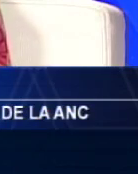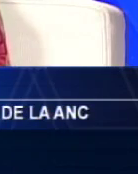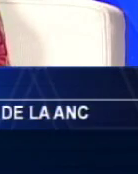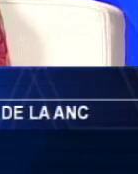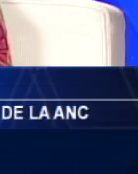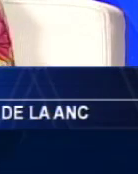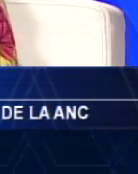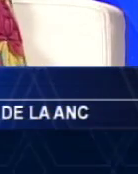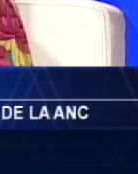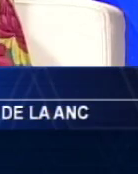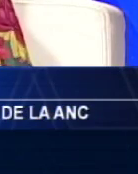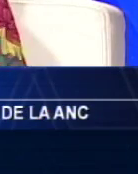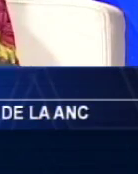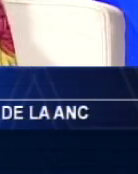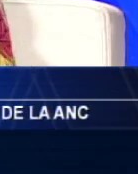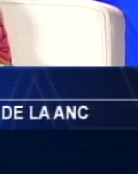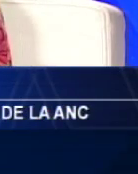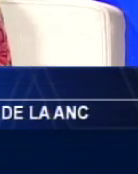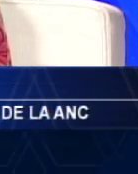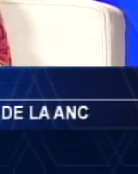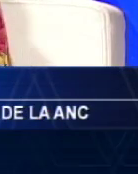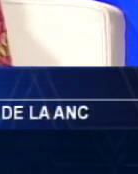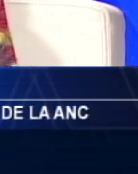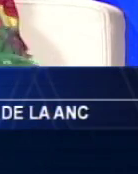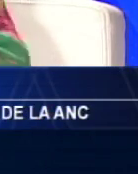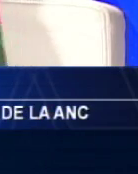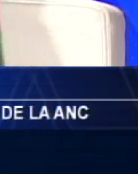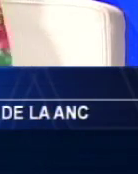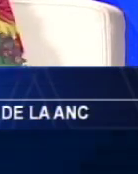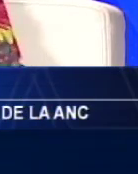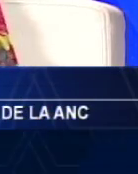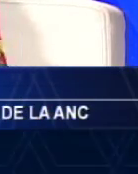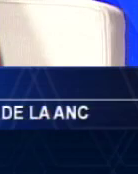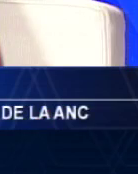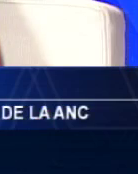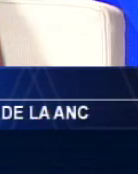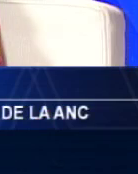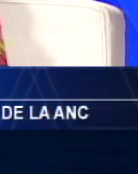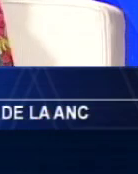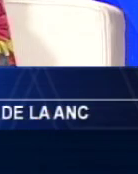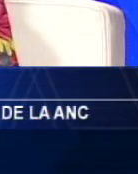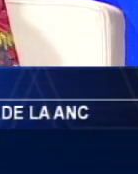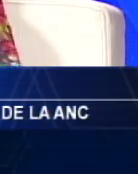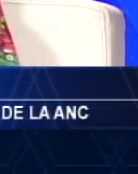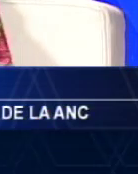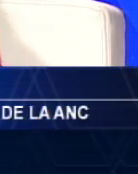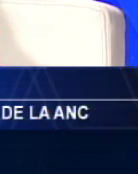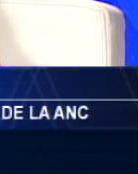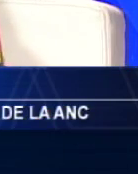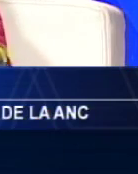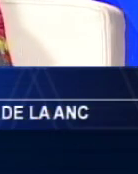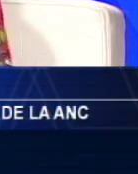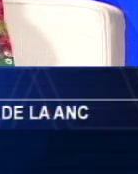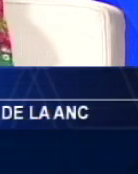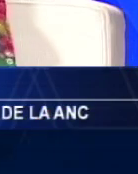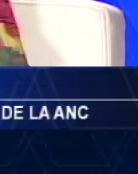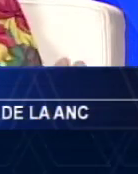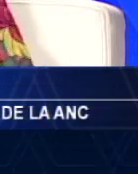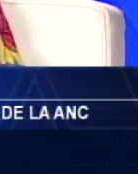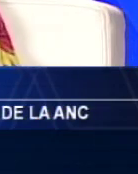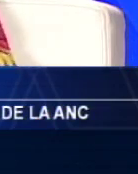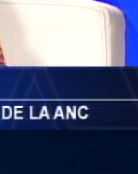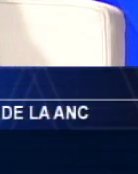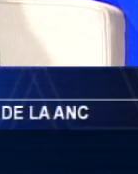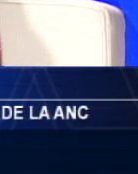su victoria. Y las condiciones que se han establecido a través de las regulaciones legales, las normas electorales, son